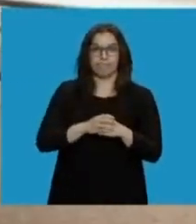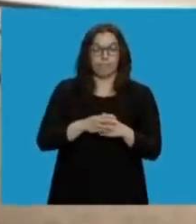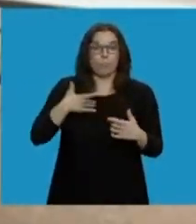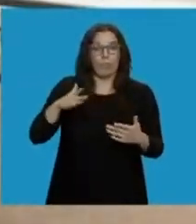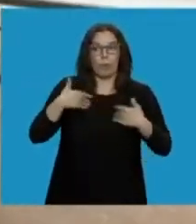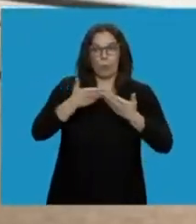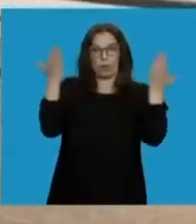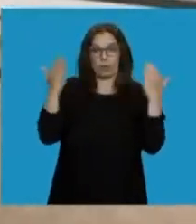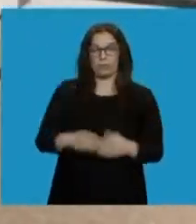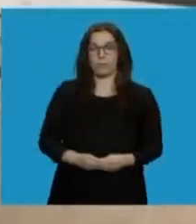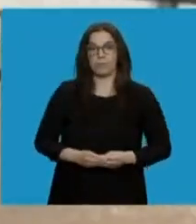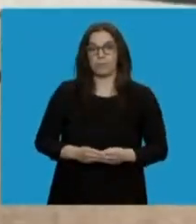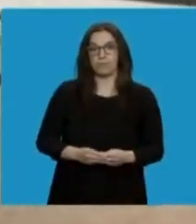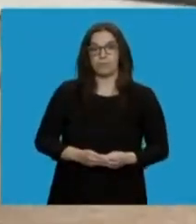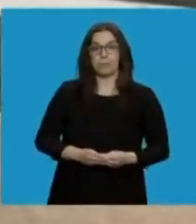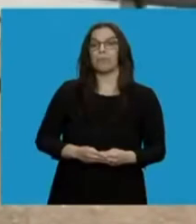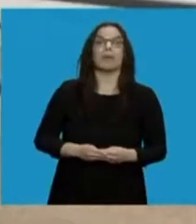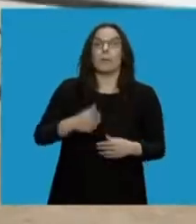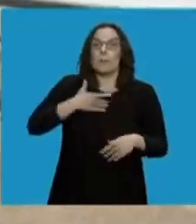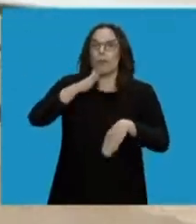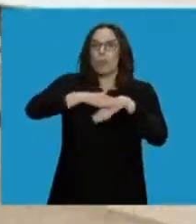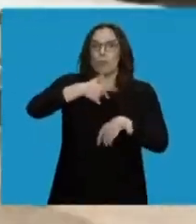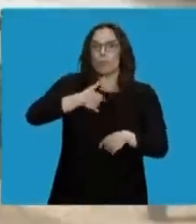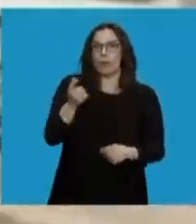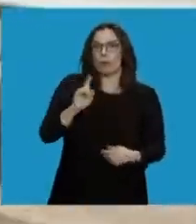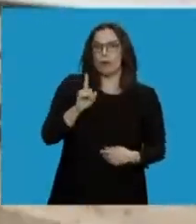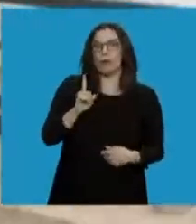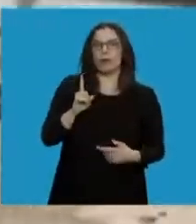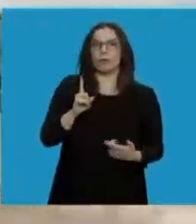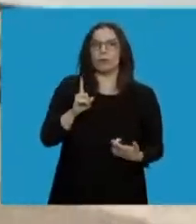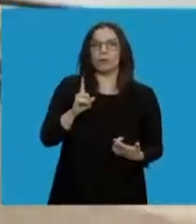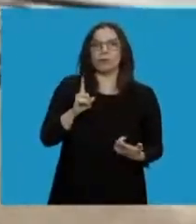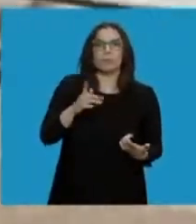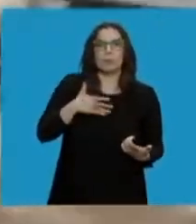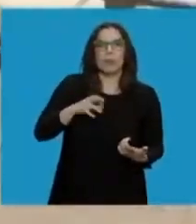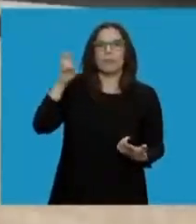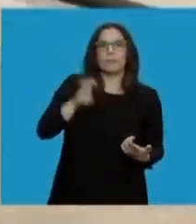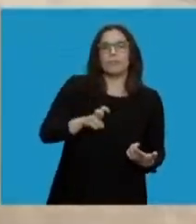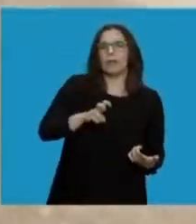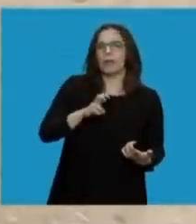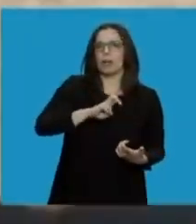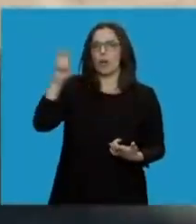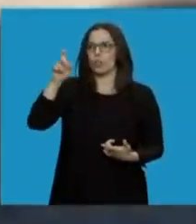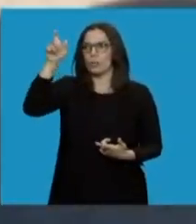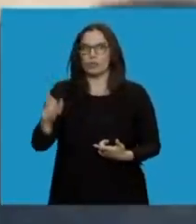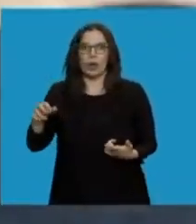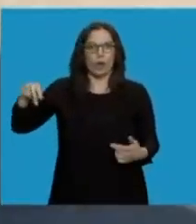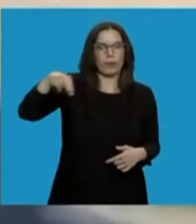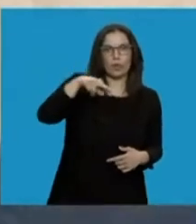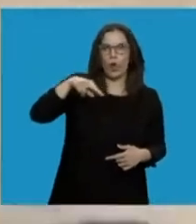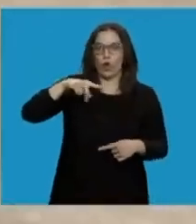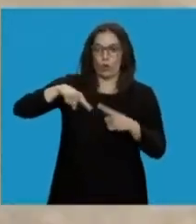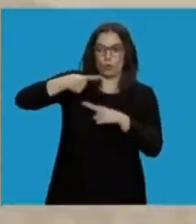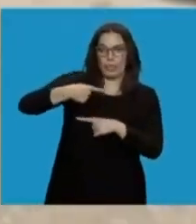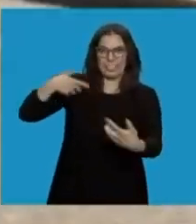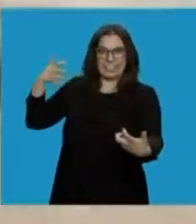pasar. Incluso aún no siendo culpa tuya, porque tú puedes estar haciendo las cosas bien, pero puede venir otro conductor, un peatón, y provocar un accidente en el que